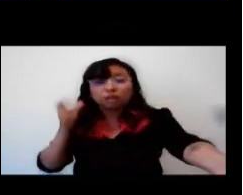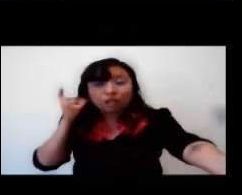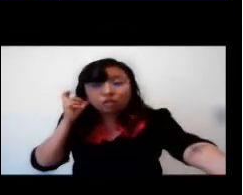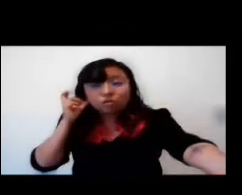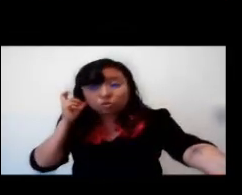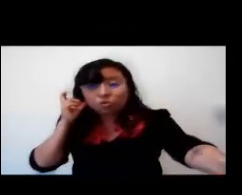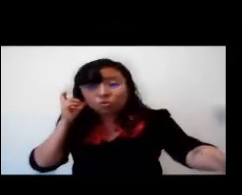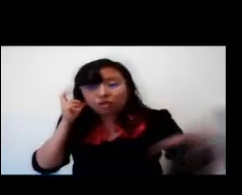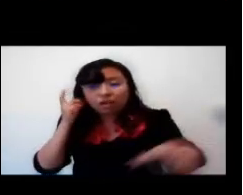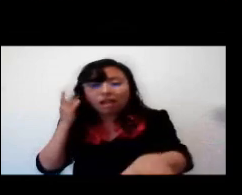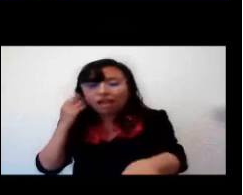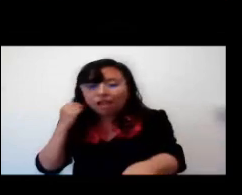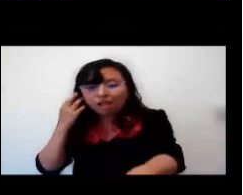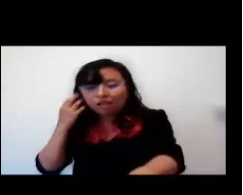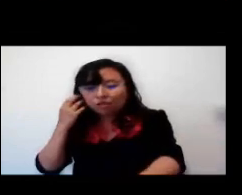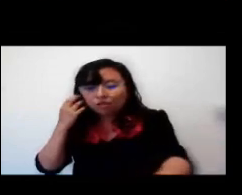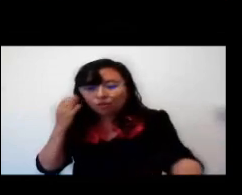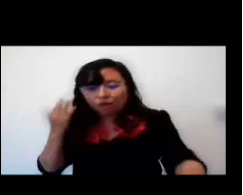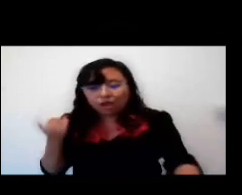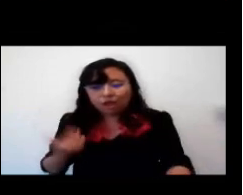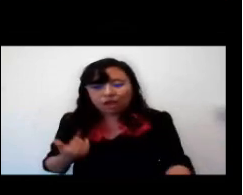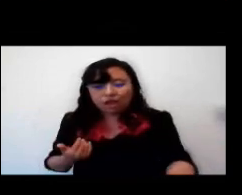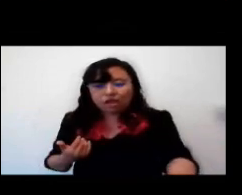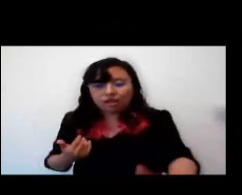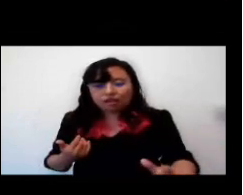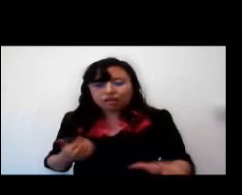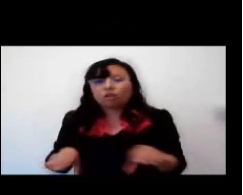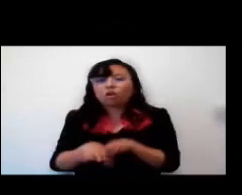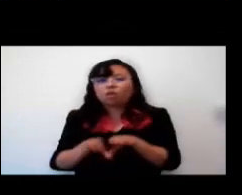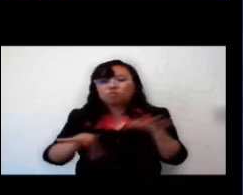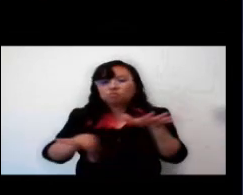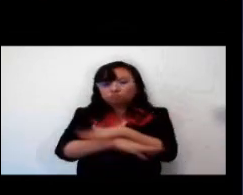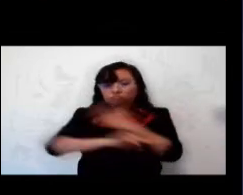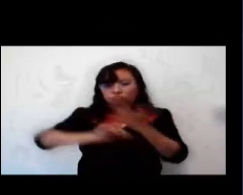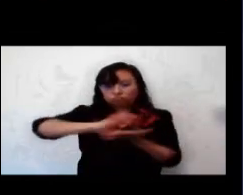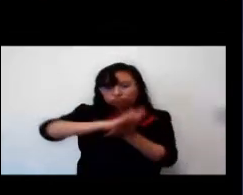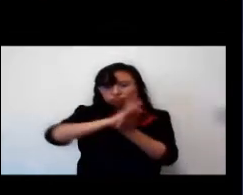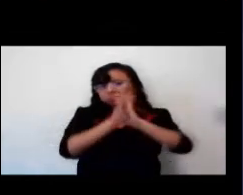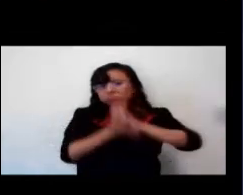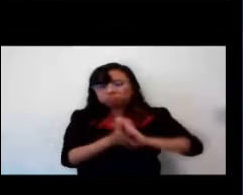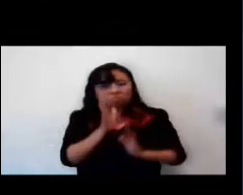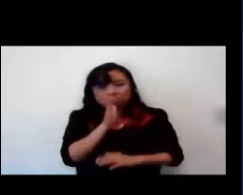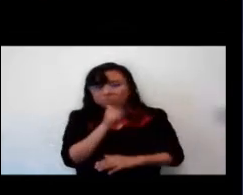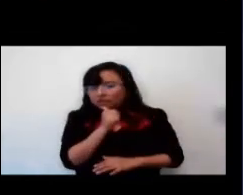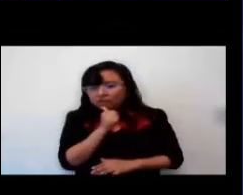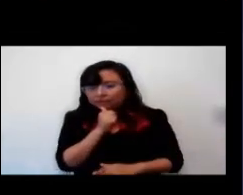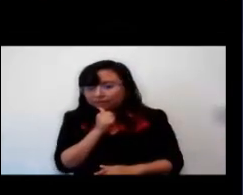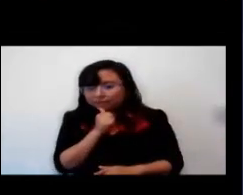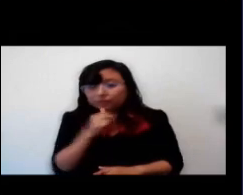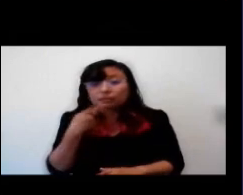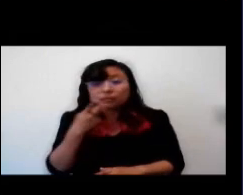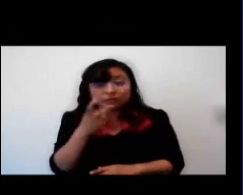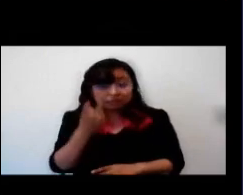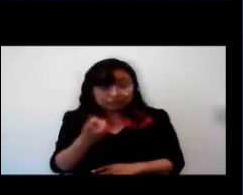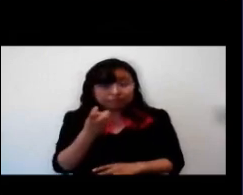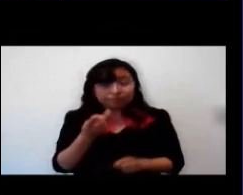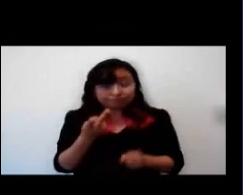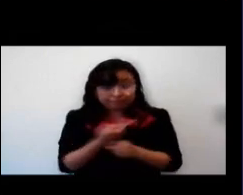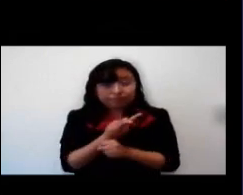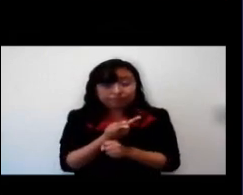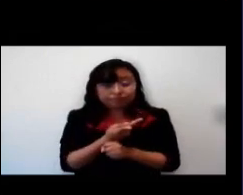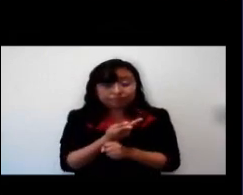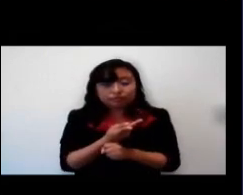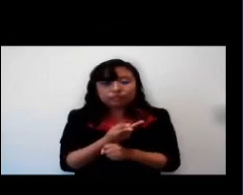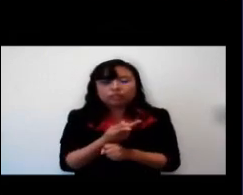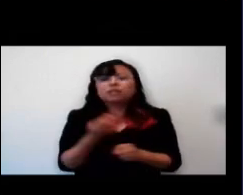va a tener los medios suficientes para hacer este cambio. Y entonces, justo es esto. ¿Qué pasa cuando